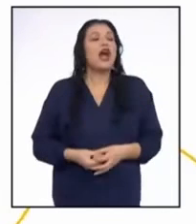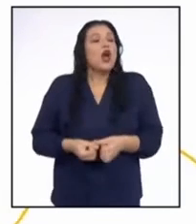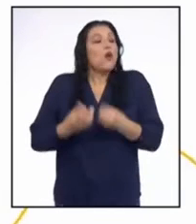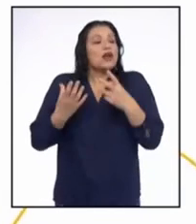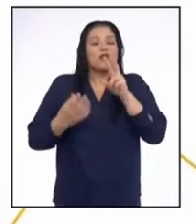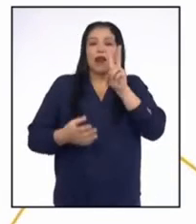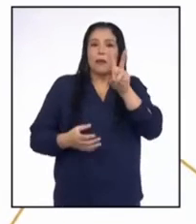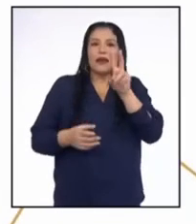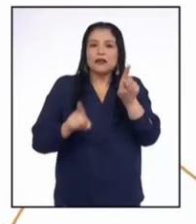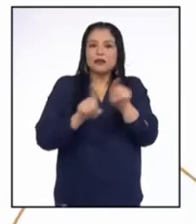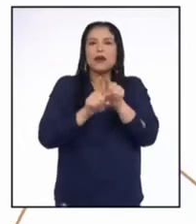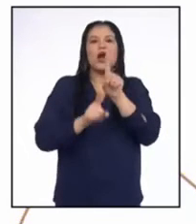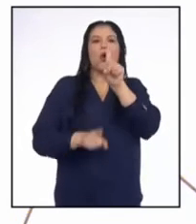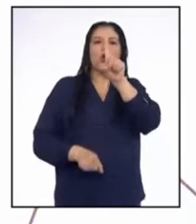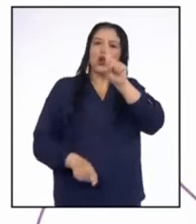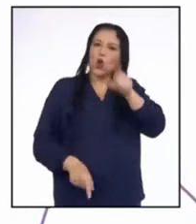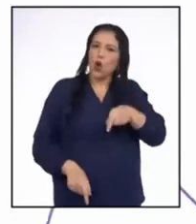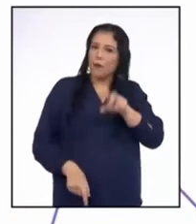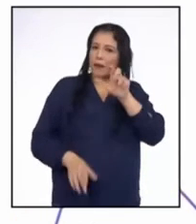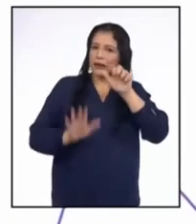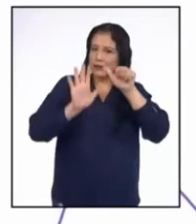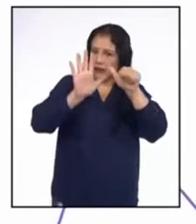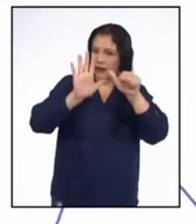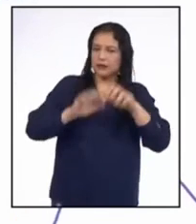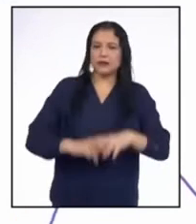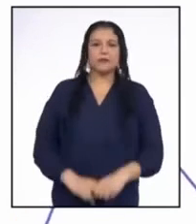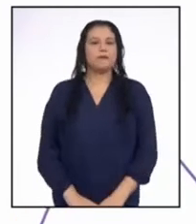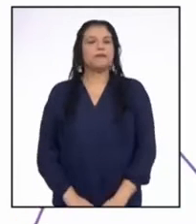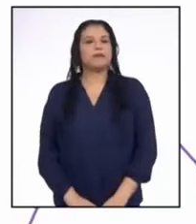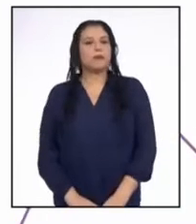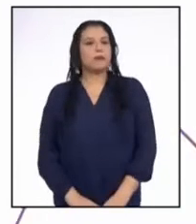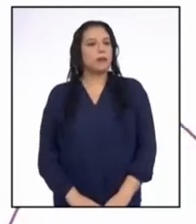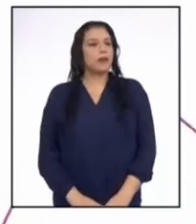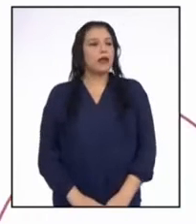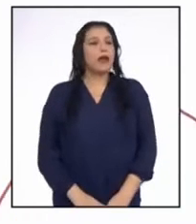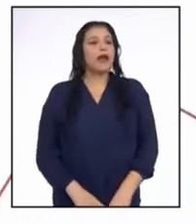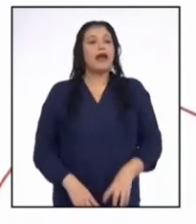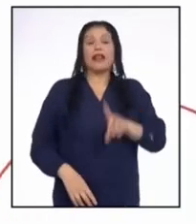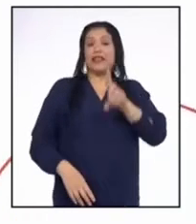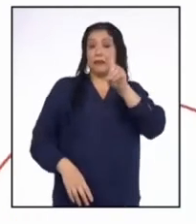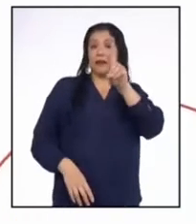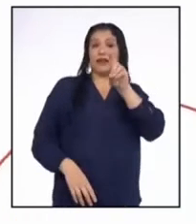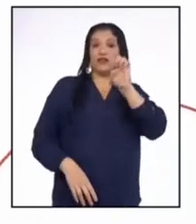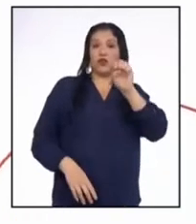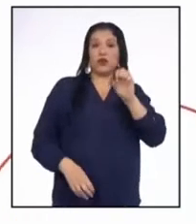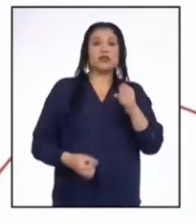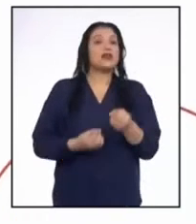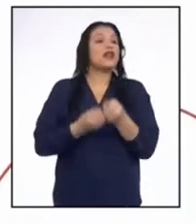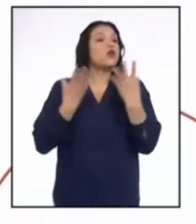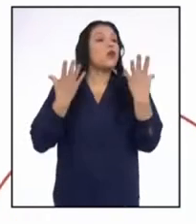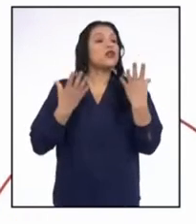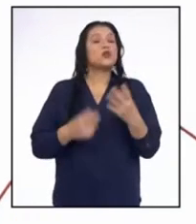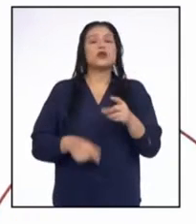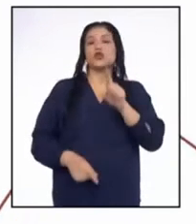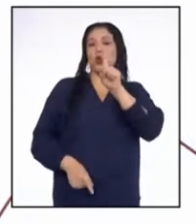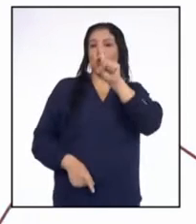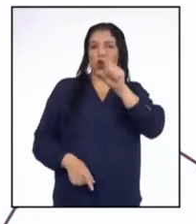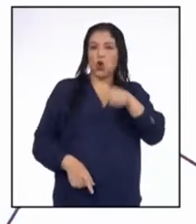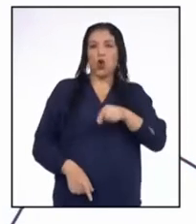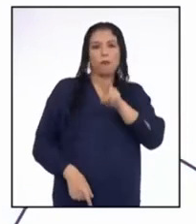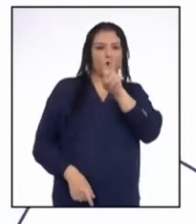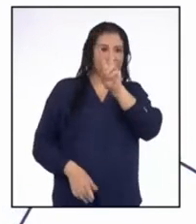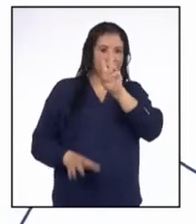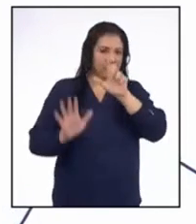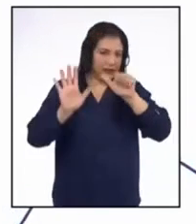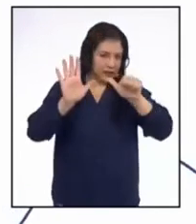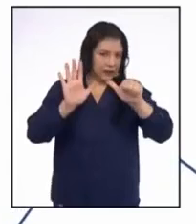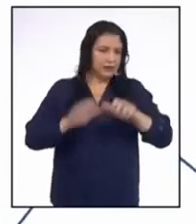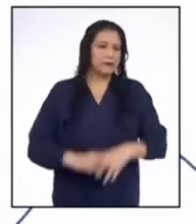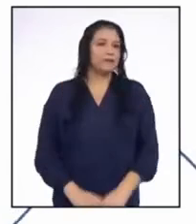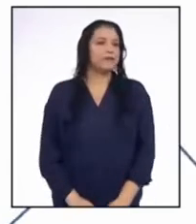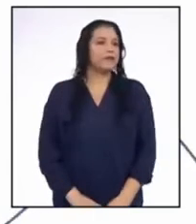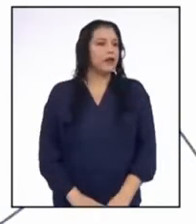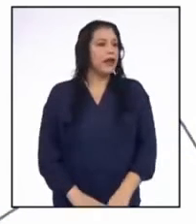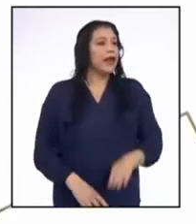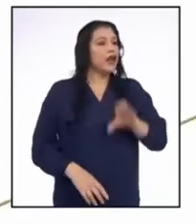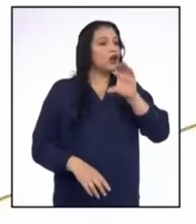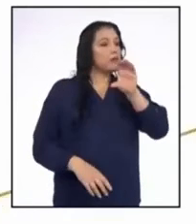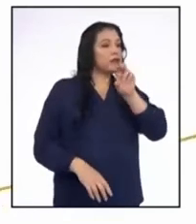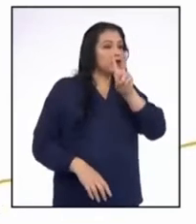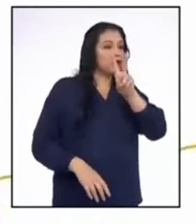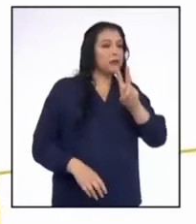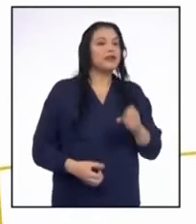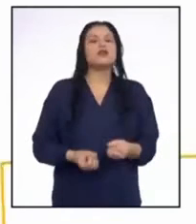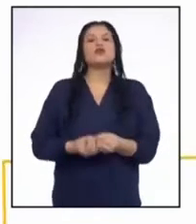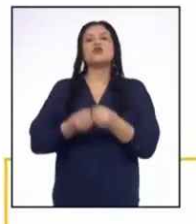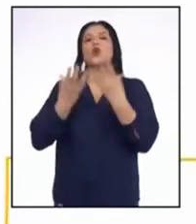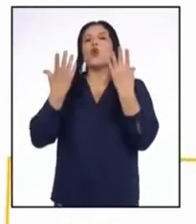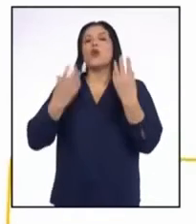varianza es de 1,6. El valor de la desviación estándar es de 1,26. El coeficiente